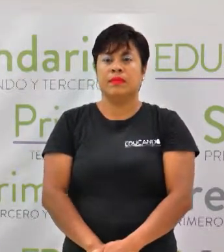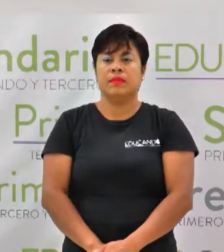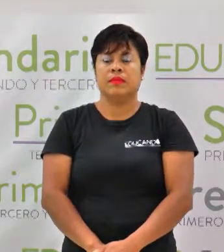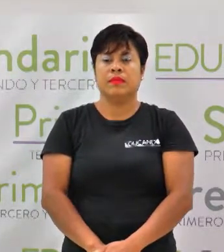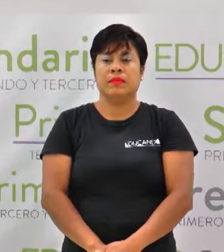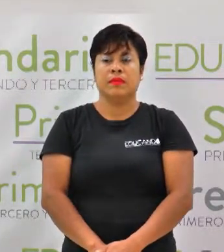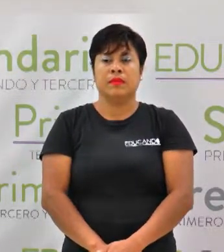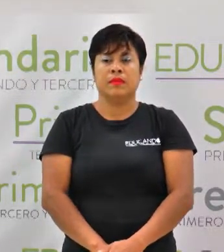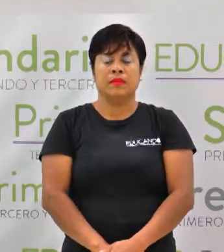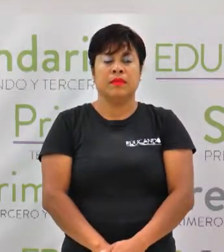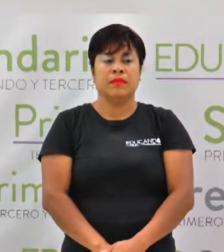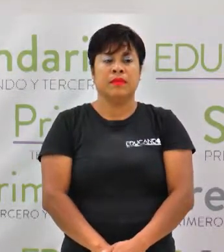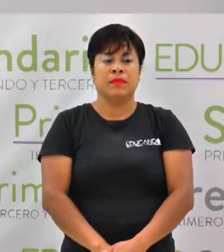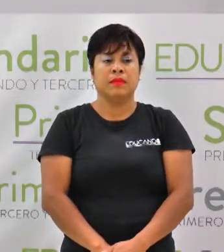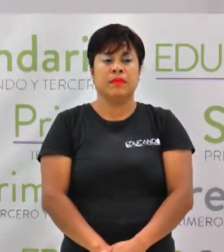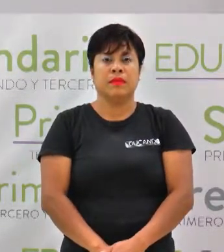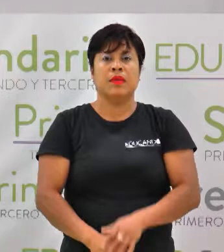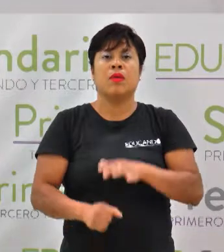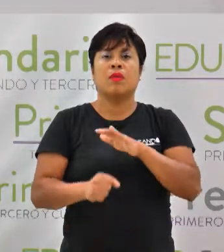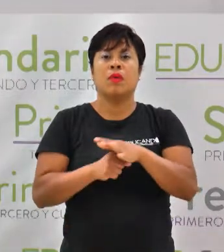están